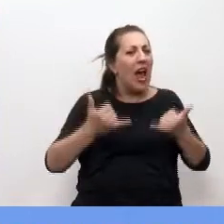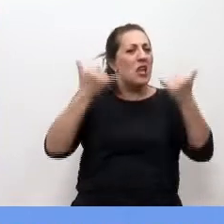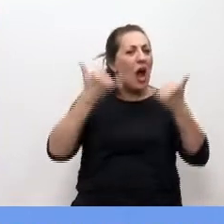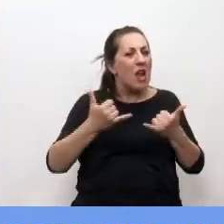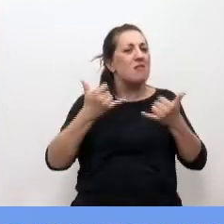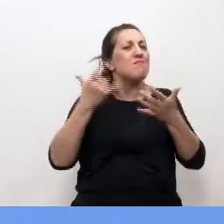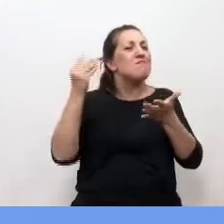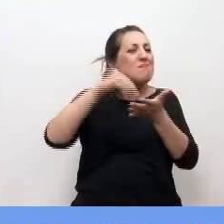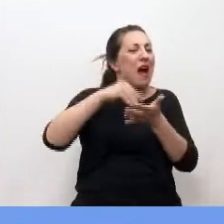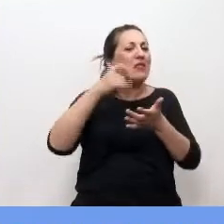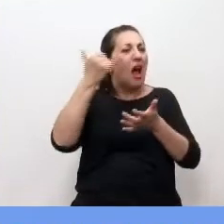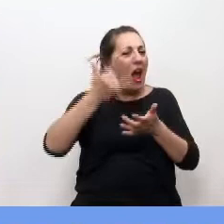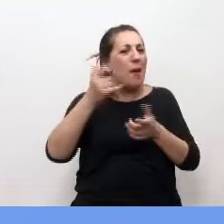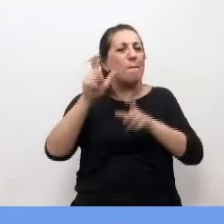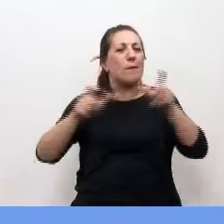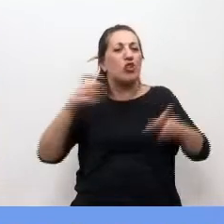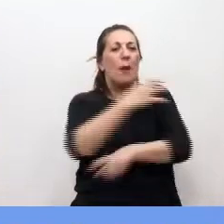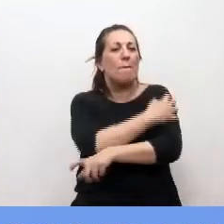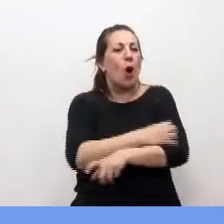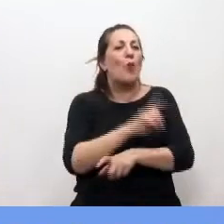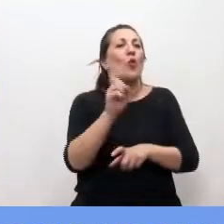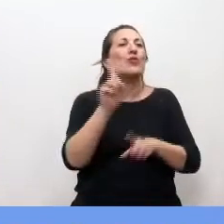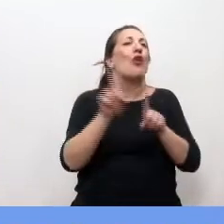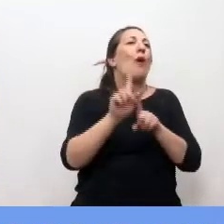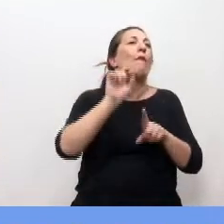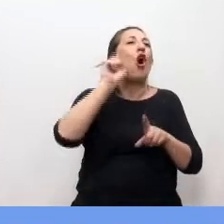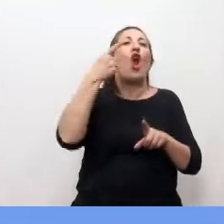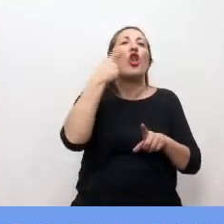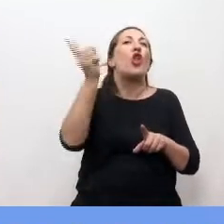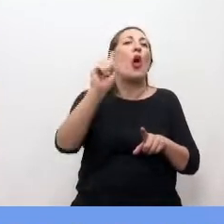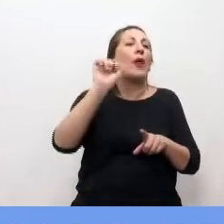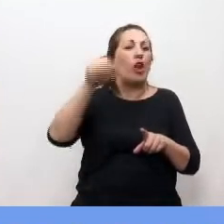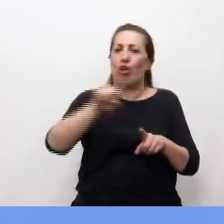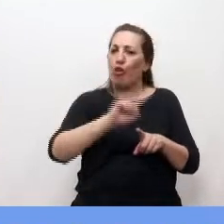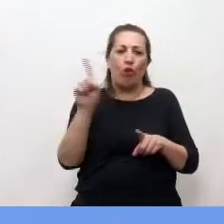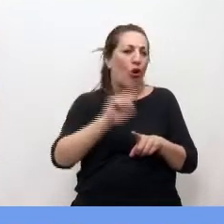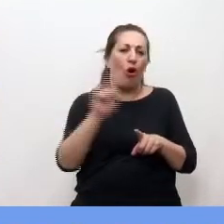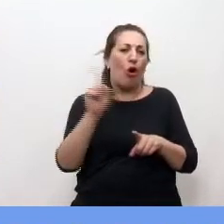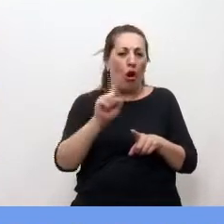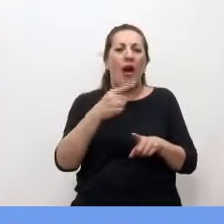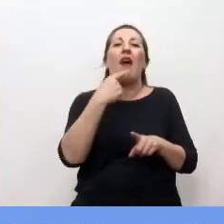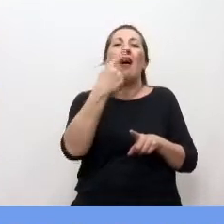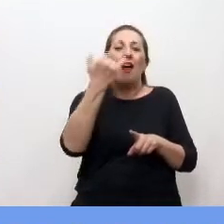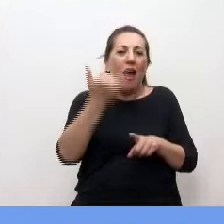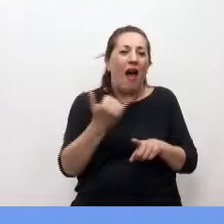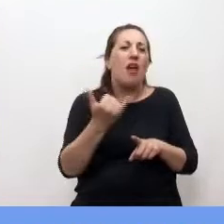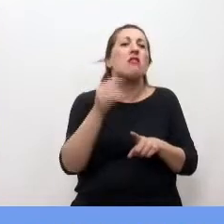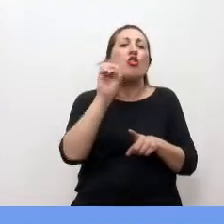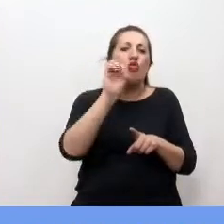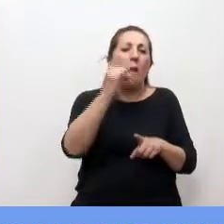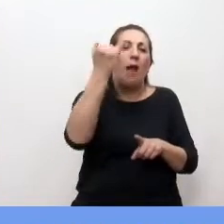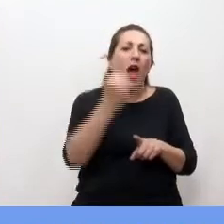que no eran algo que nadie veía les pusimos nombre y apellido a cada uno de esos